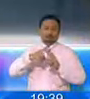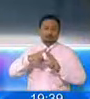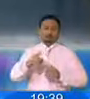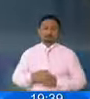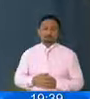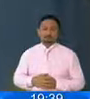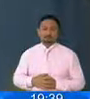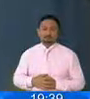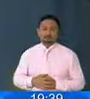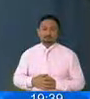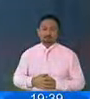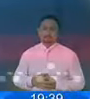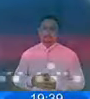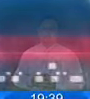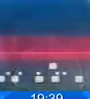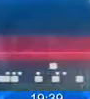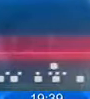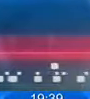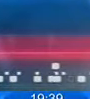Comercio TV.